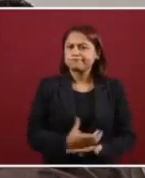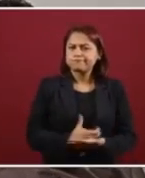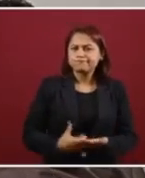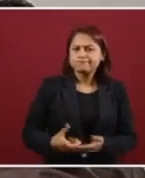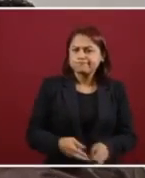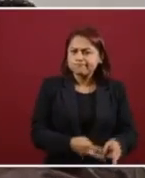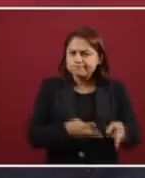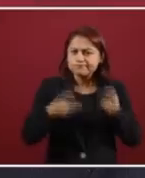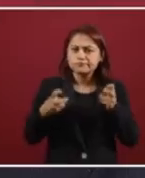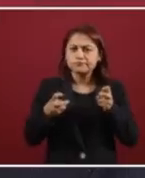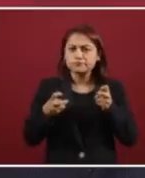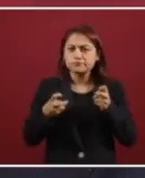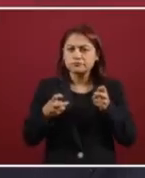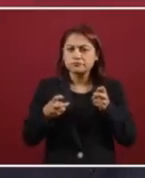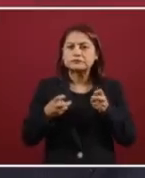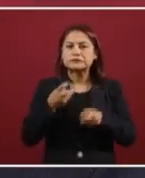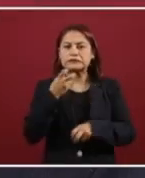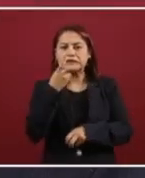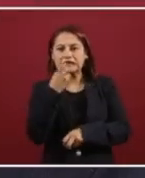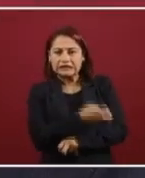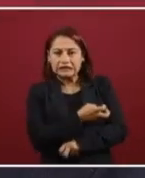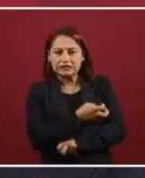de robo,